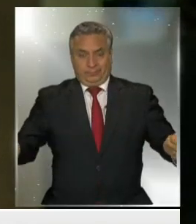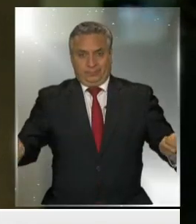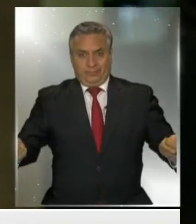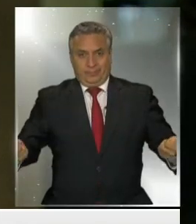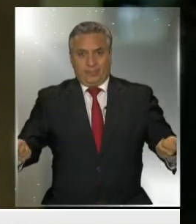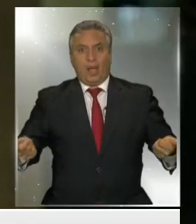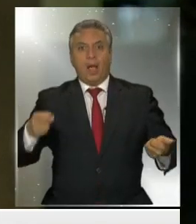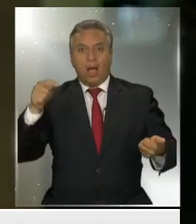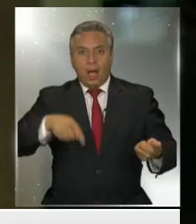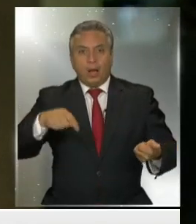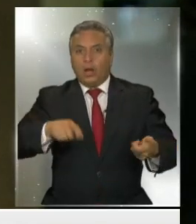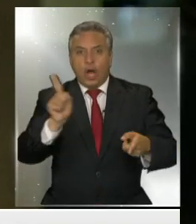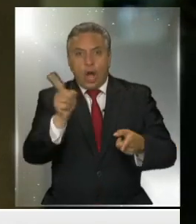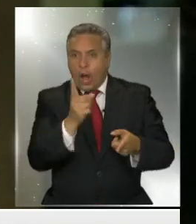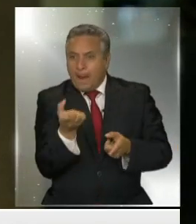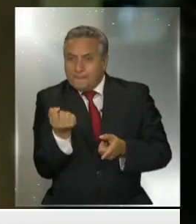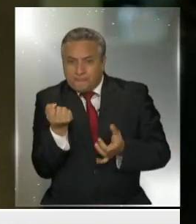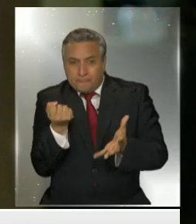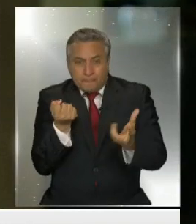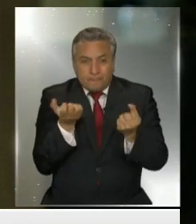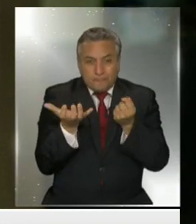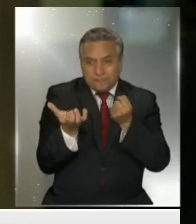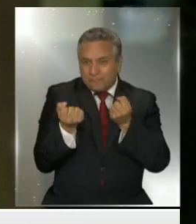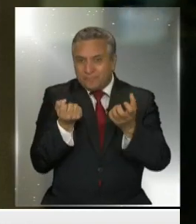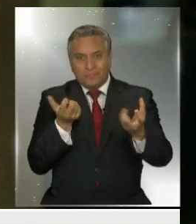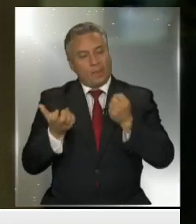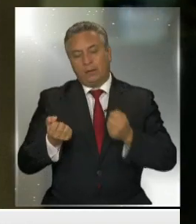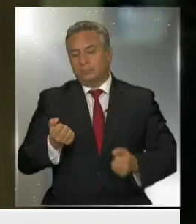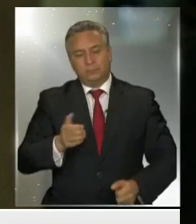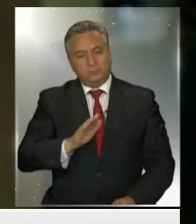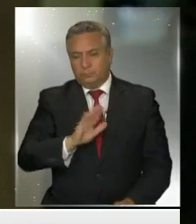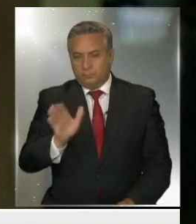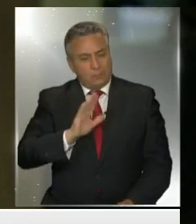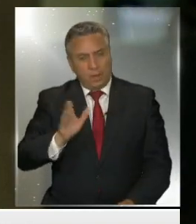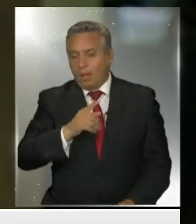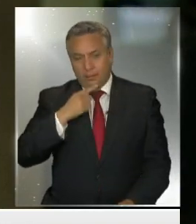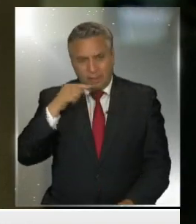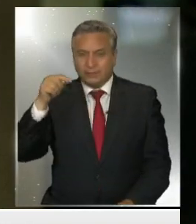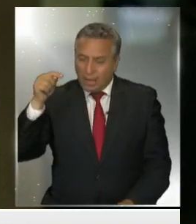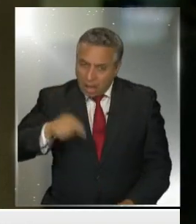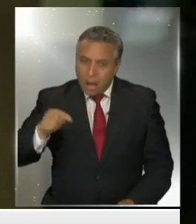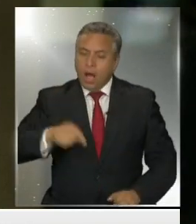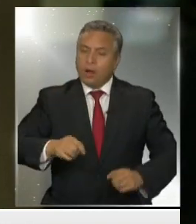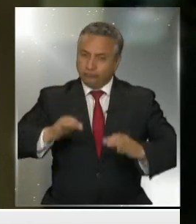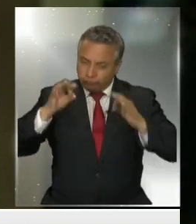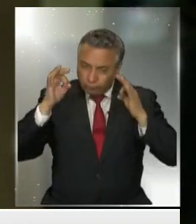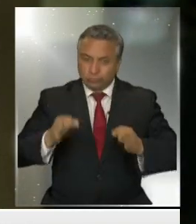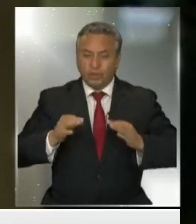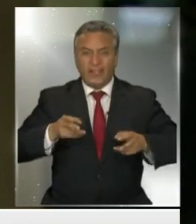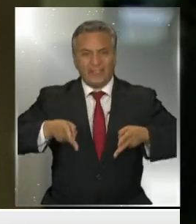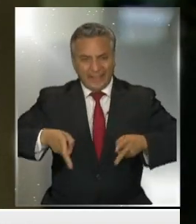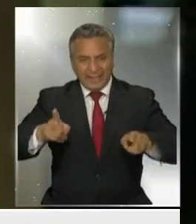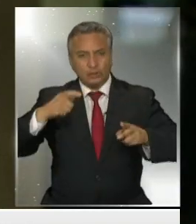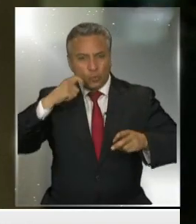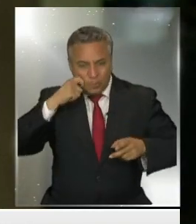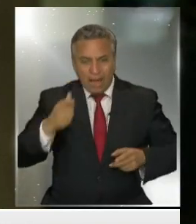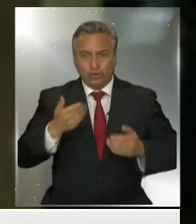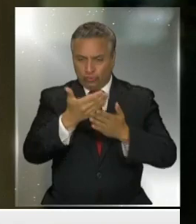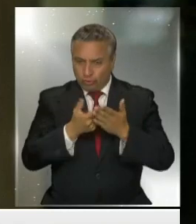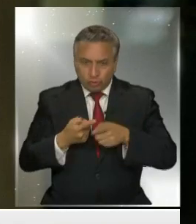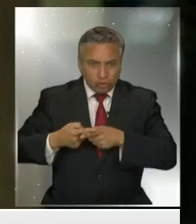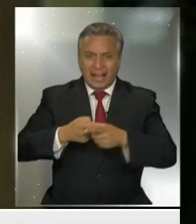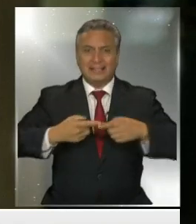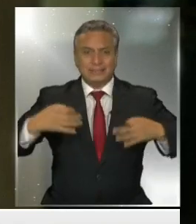definitiva regateando yo creo que este el momento para salir con una agenda social contundente con una agenda de derecho humano muy potente y con agenda de